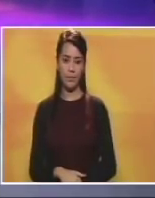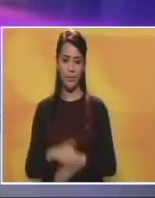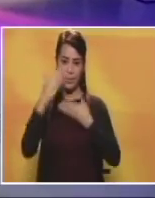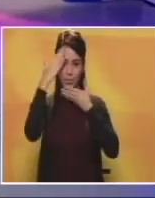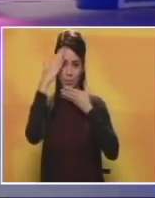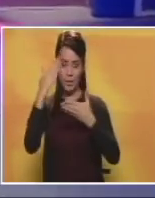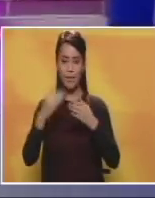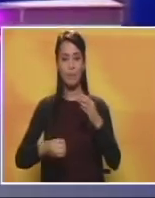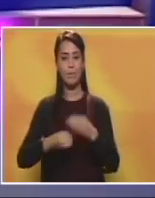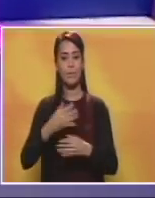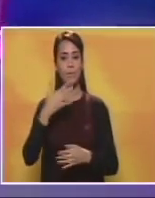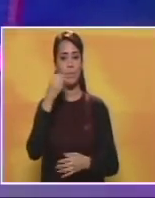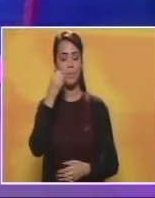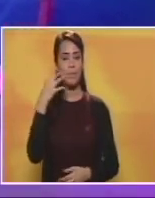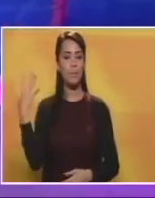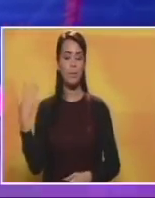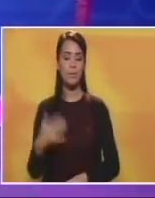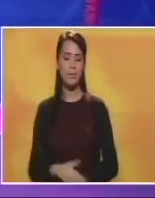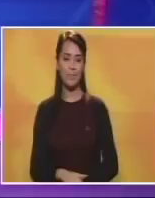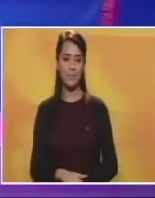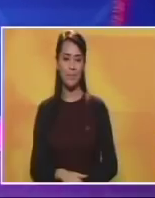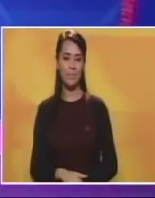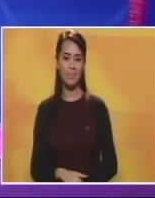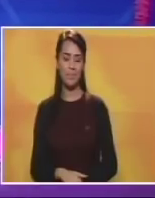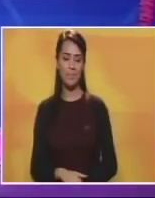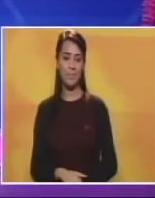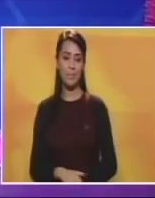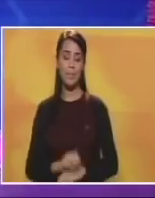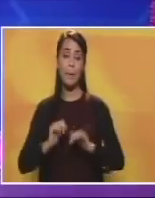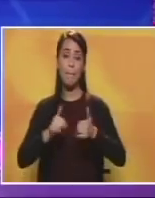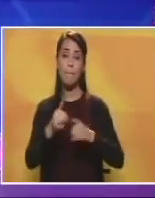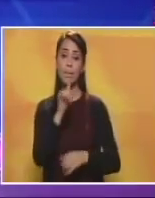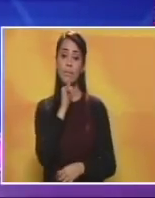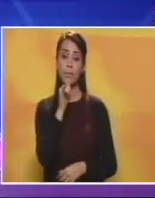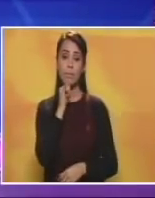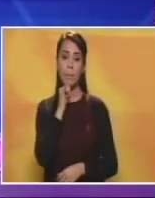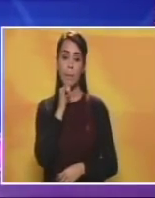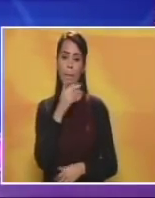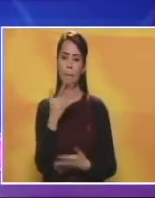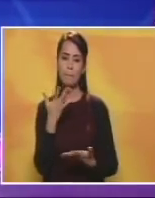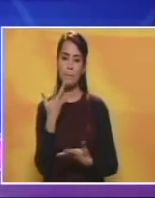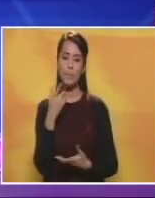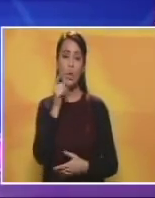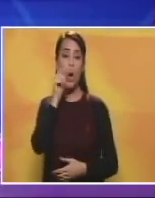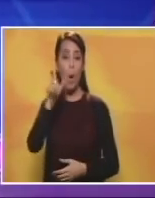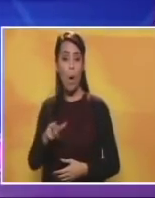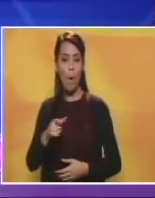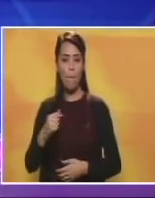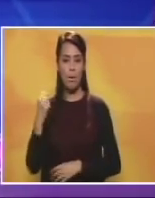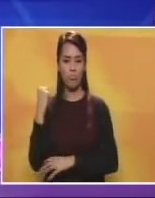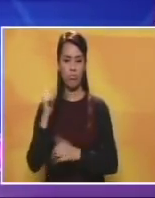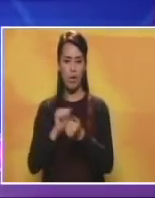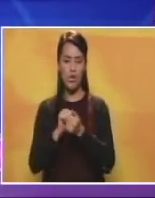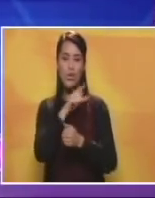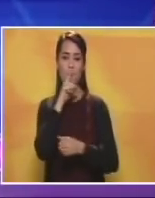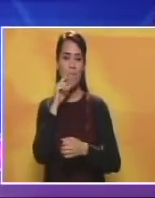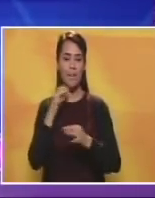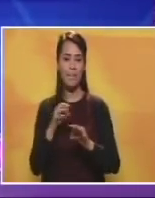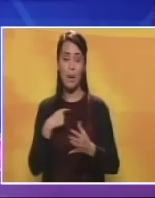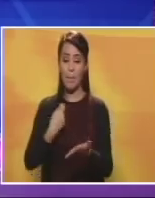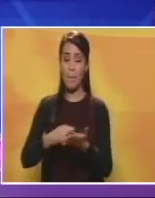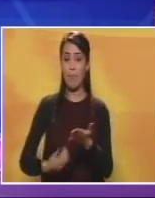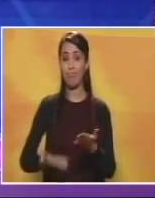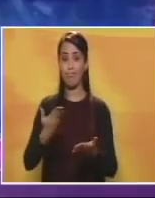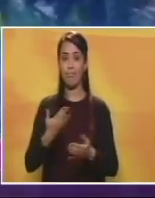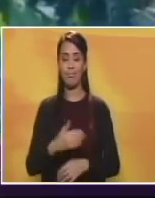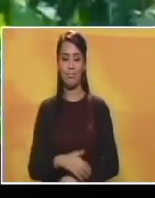Hola, ¿qué tal amigos? Soy Carelis Cuadros y esto es Estrenos y Estrellas. Iniciamos en las noticias del mundo del espectáculo con La Roca. Él se convirtió en el actor mejor pagado en la historia de